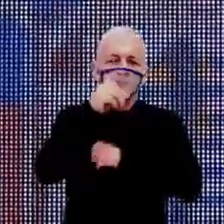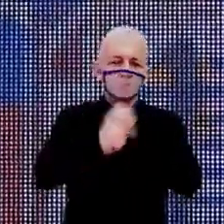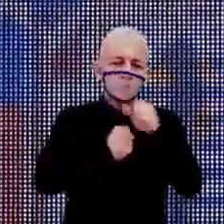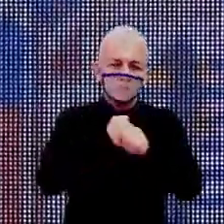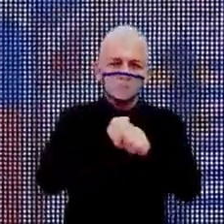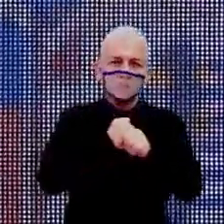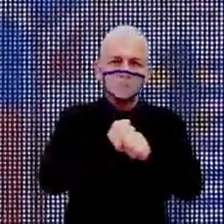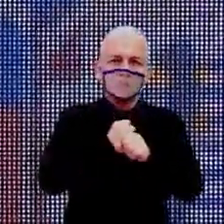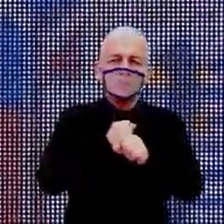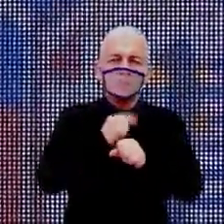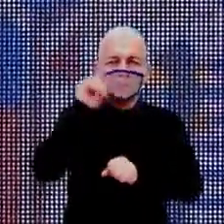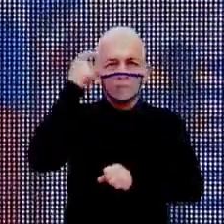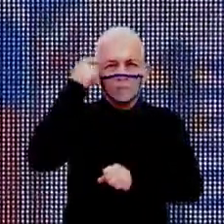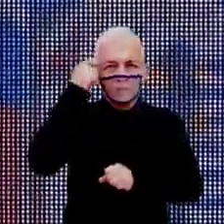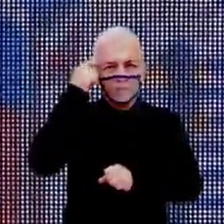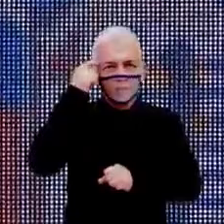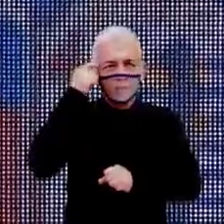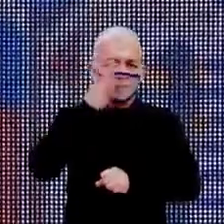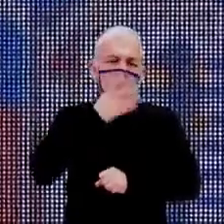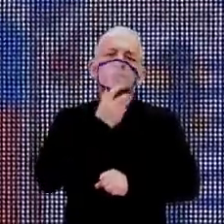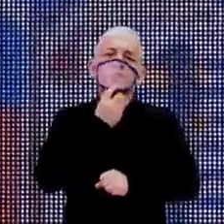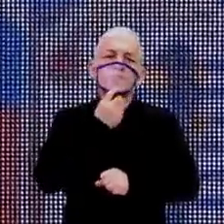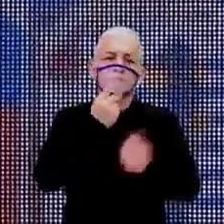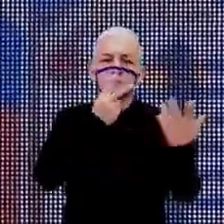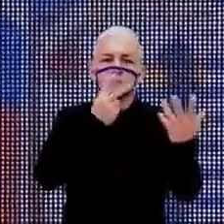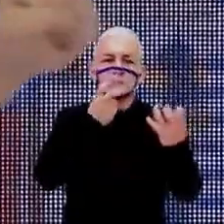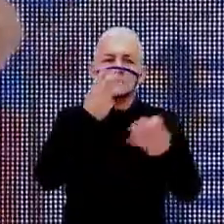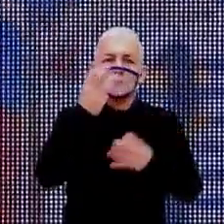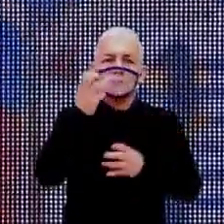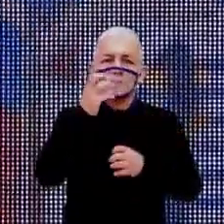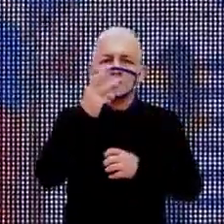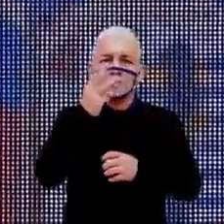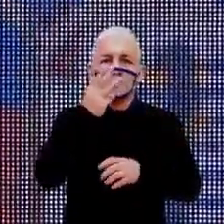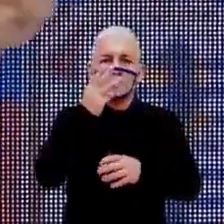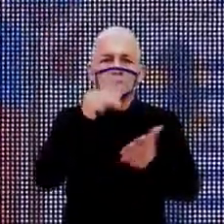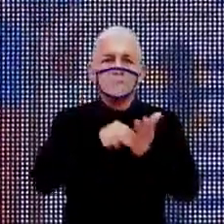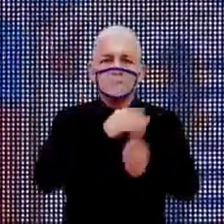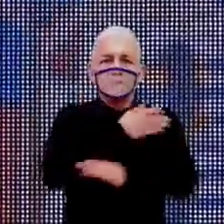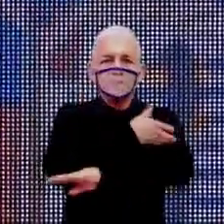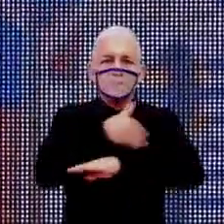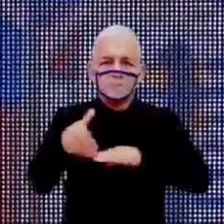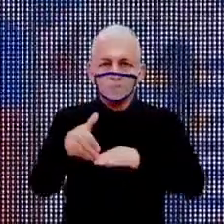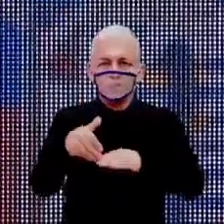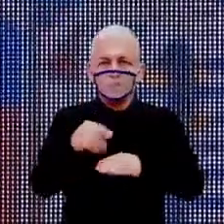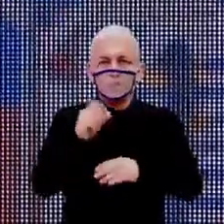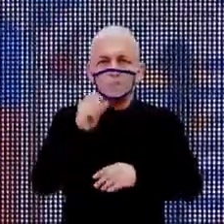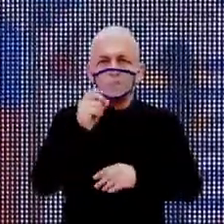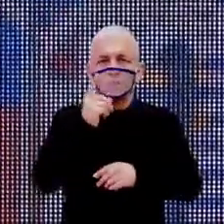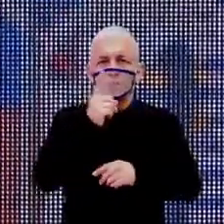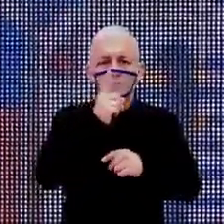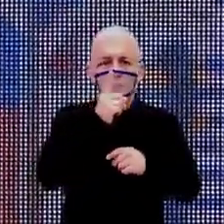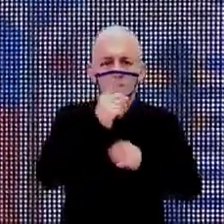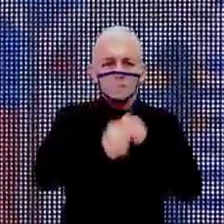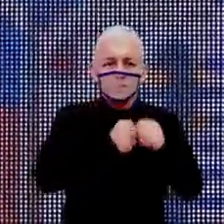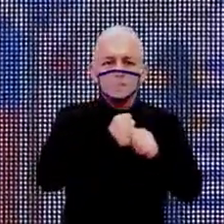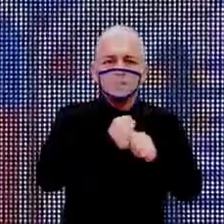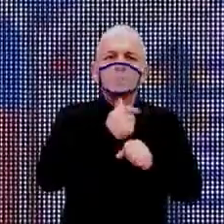el segundo año de gobierno de Alejandro Char, en el 2009, que fue cuando pues pegó ya duro el